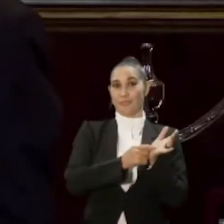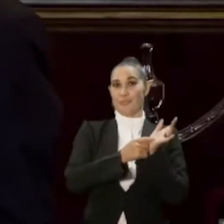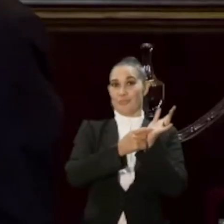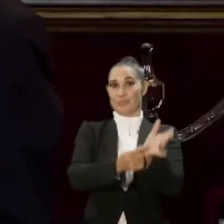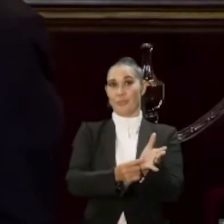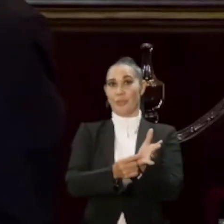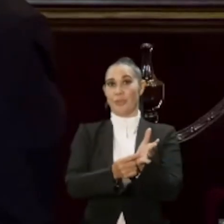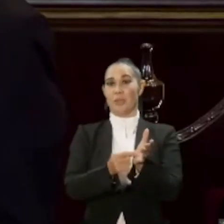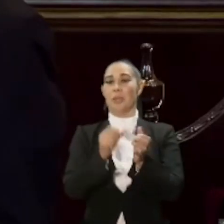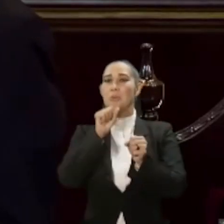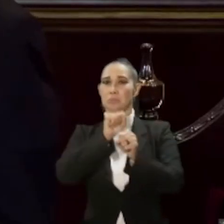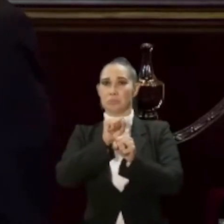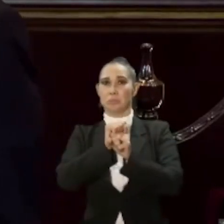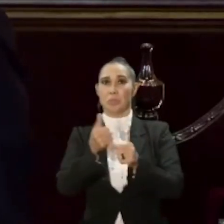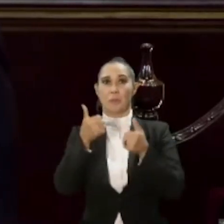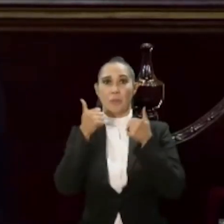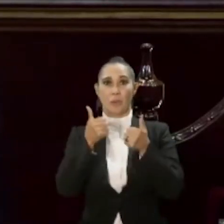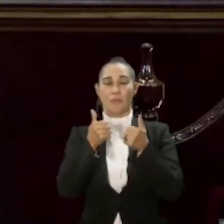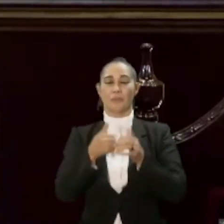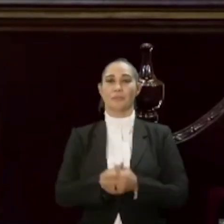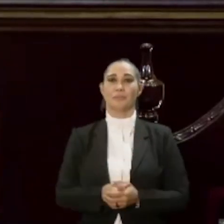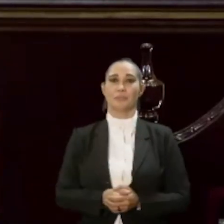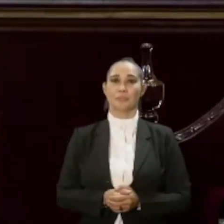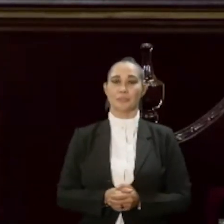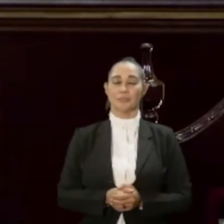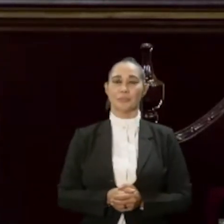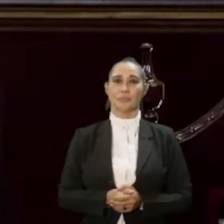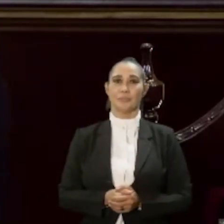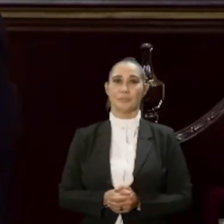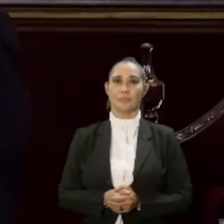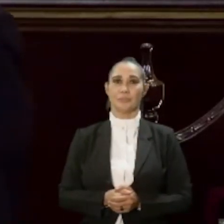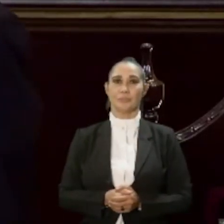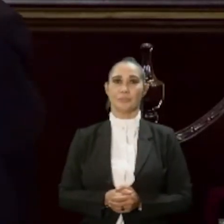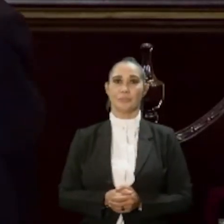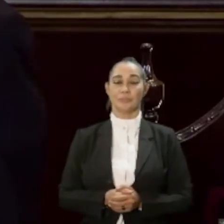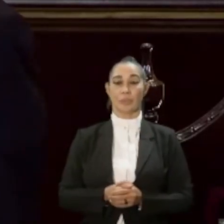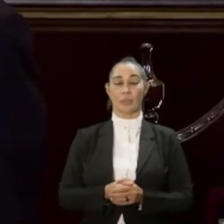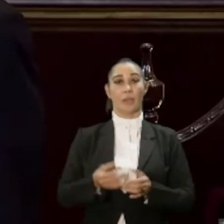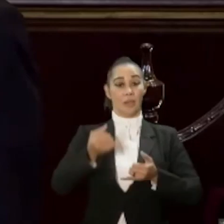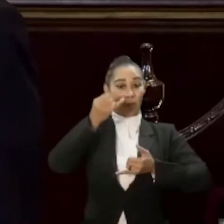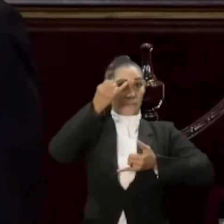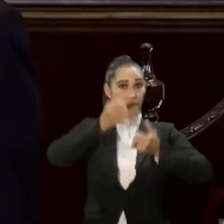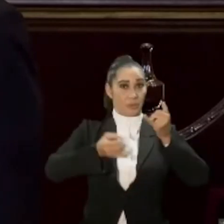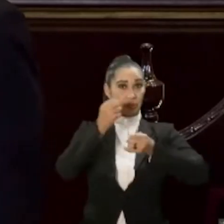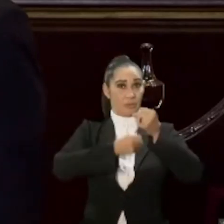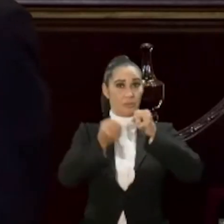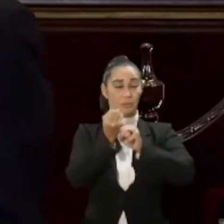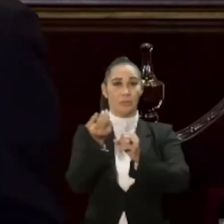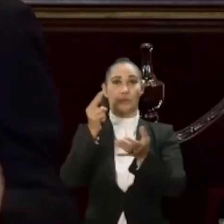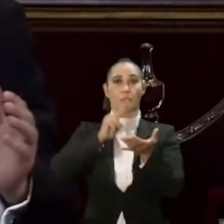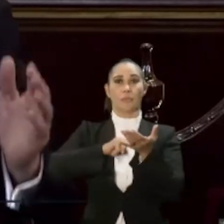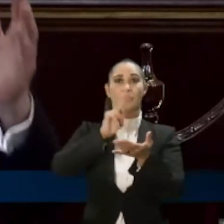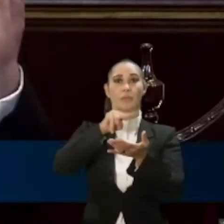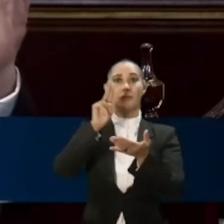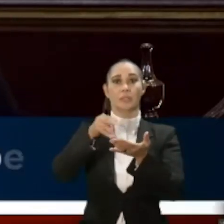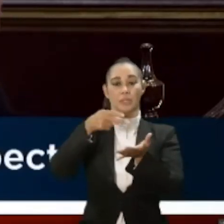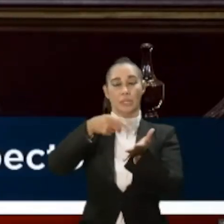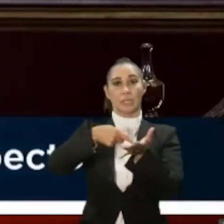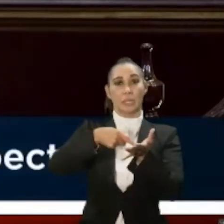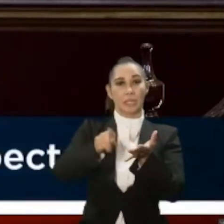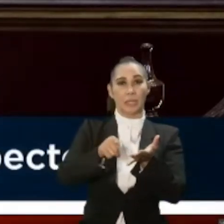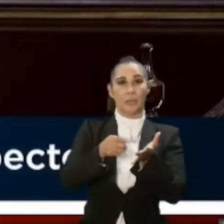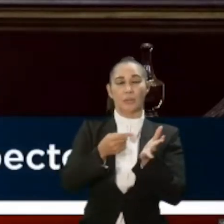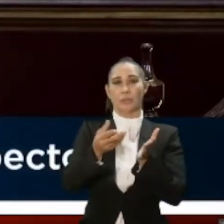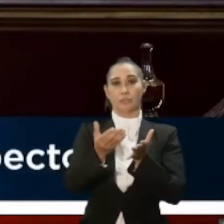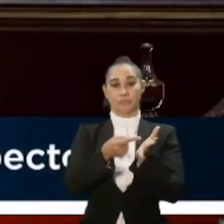de una buena operación de manejo de pasivos. Al cierre del 2022, la deuda